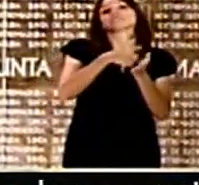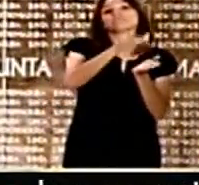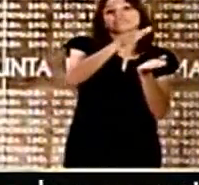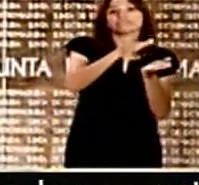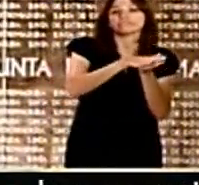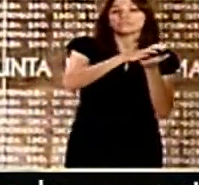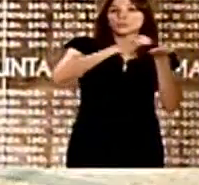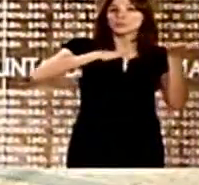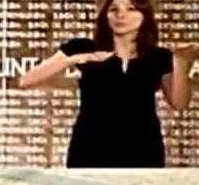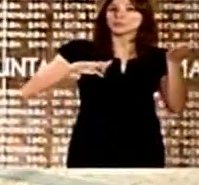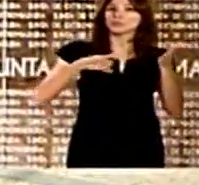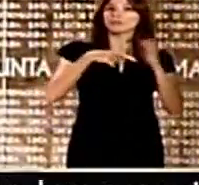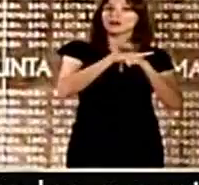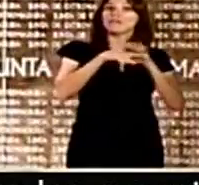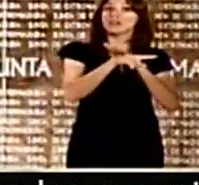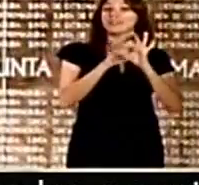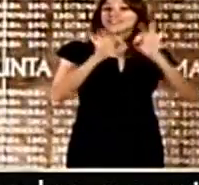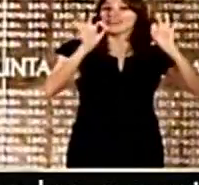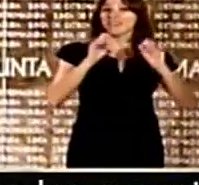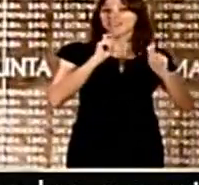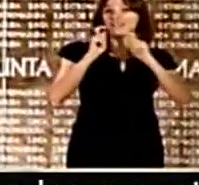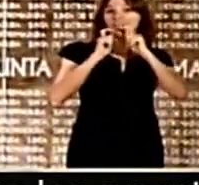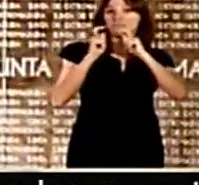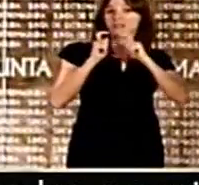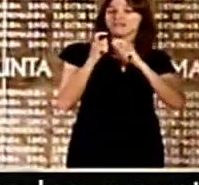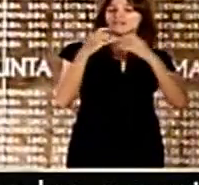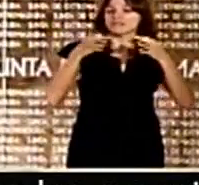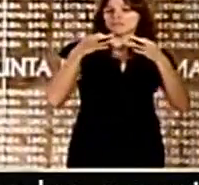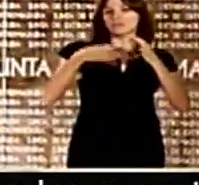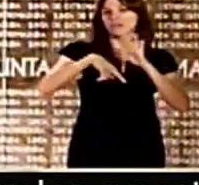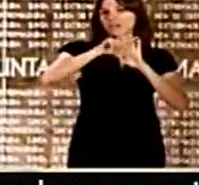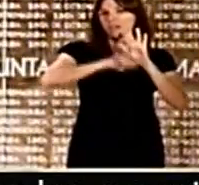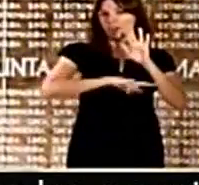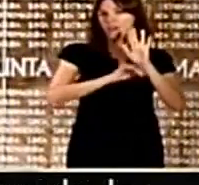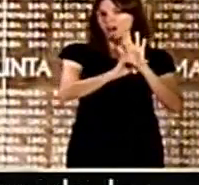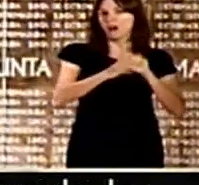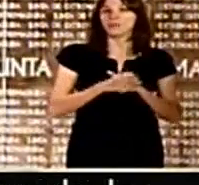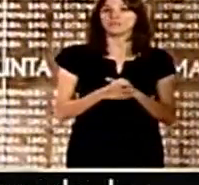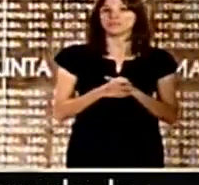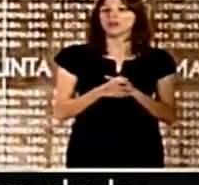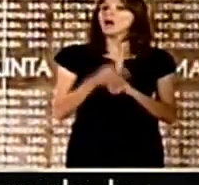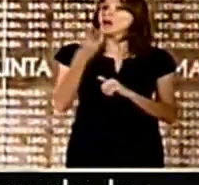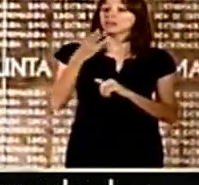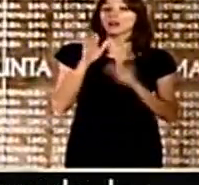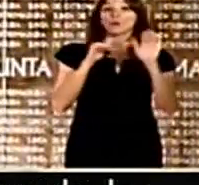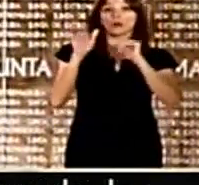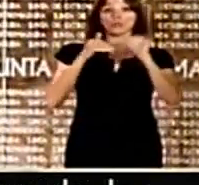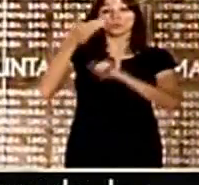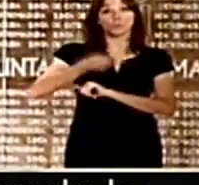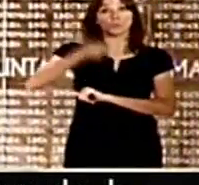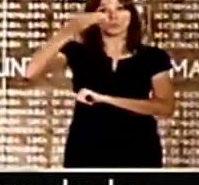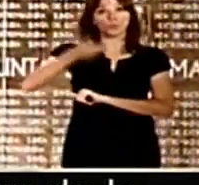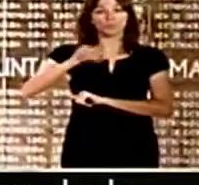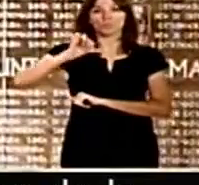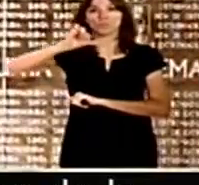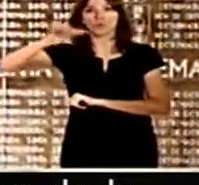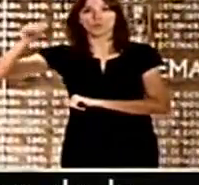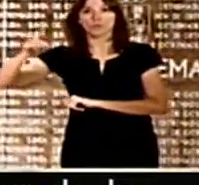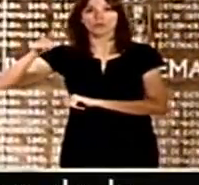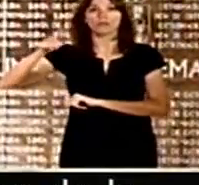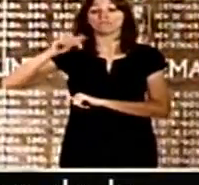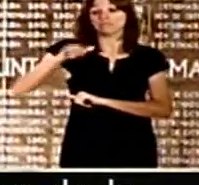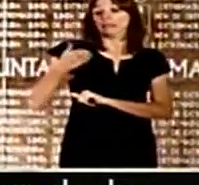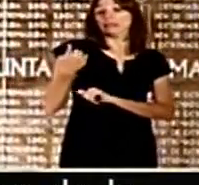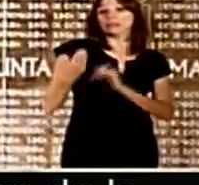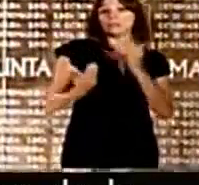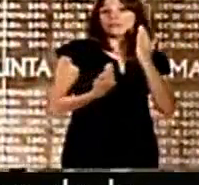de Prensa de la Presidencia. 3 importantes convocatorias han sido aprobadas en esta mañana en el Consejo de Gobierno.